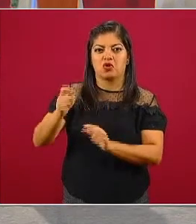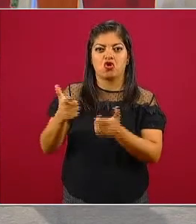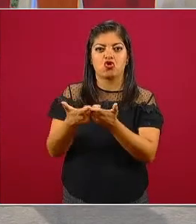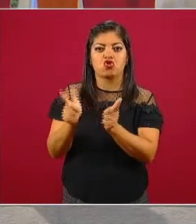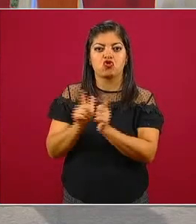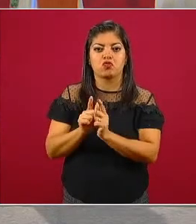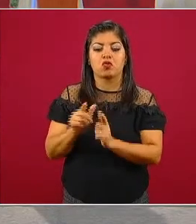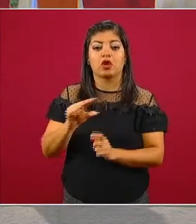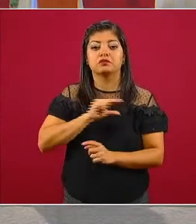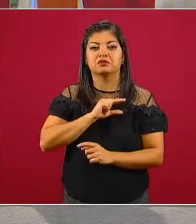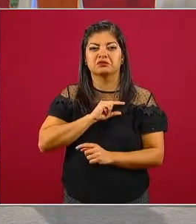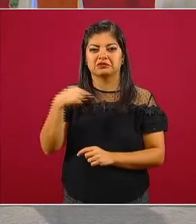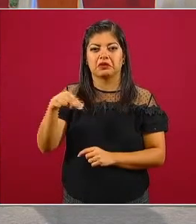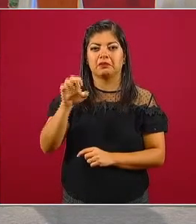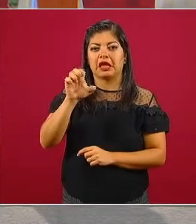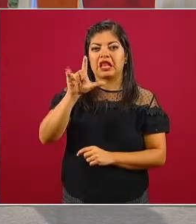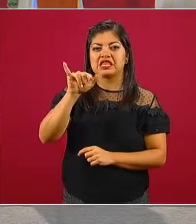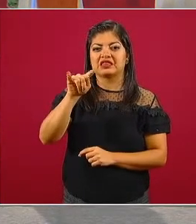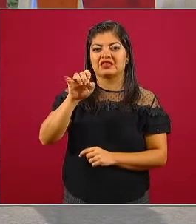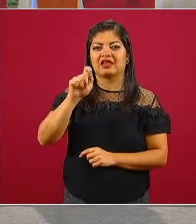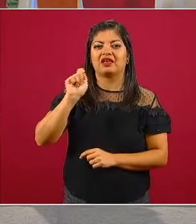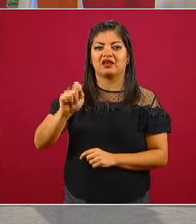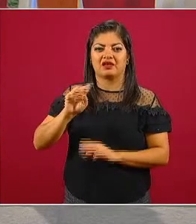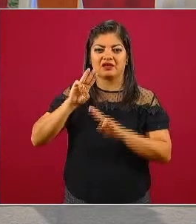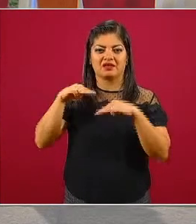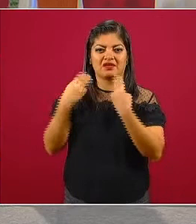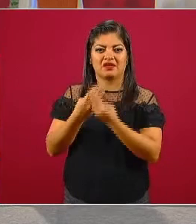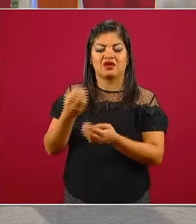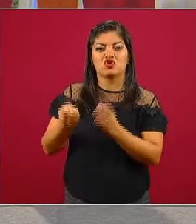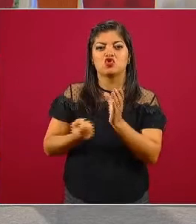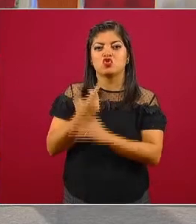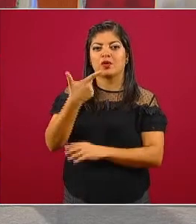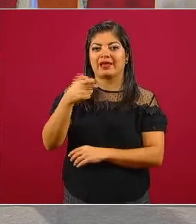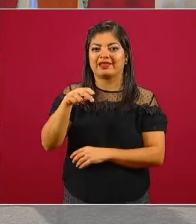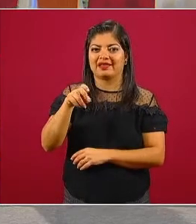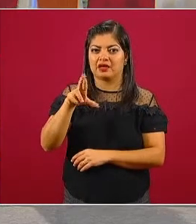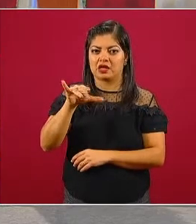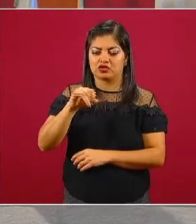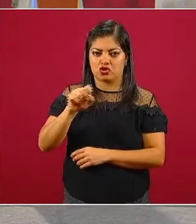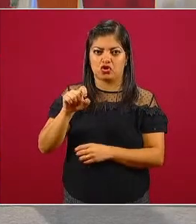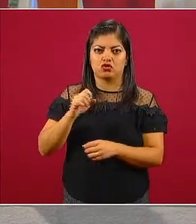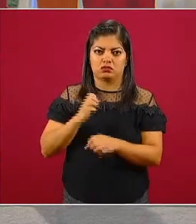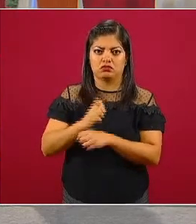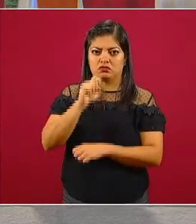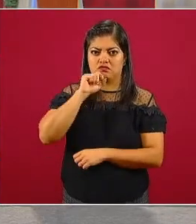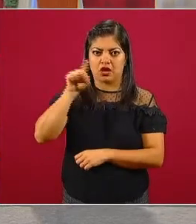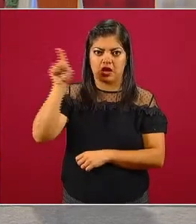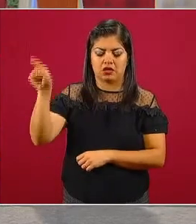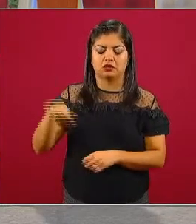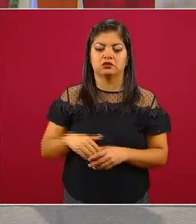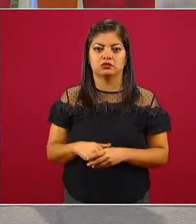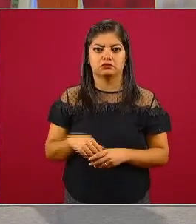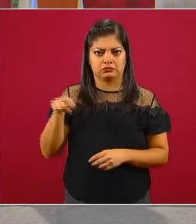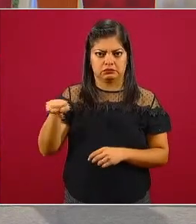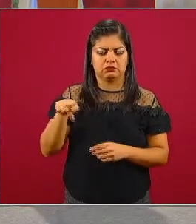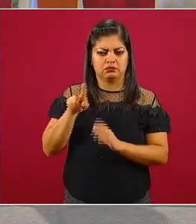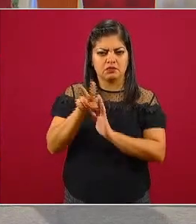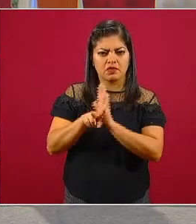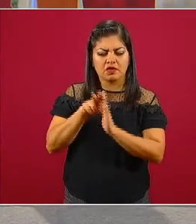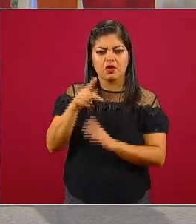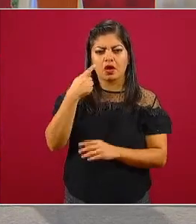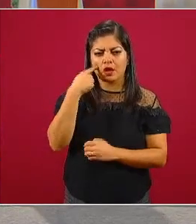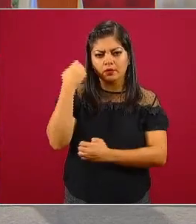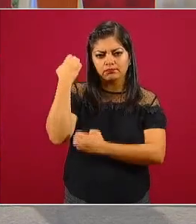fuerzas especiales, grupo élite, Cártel Jalisco Nueva Generación. Ahí dice, en el análisis se determina